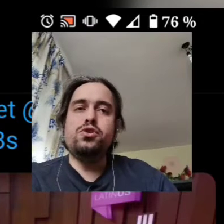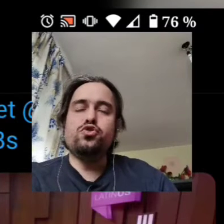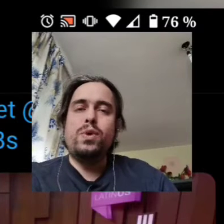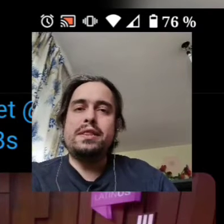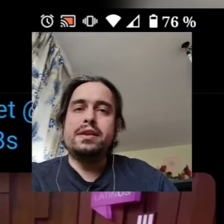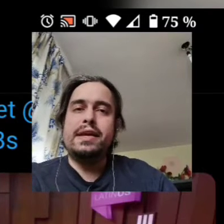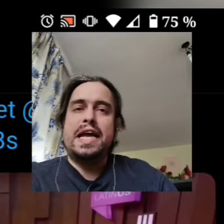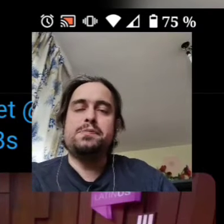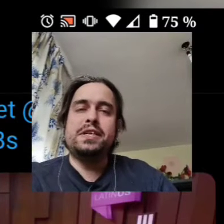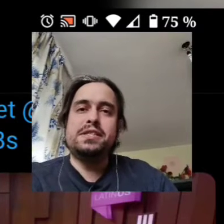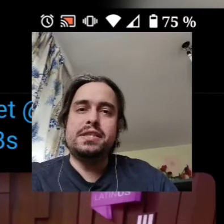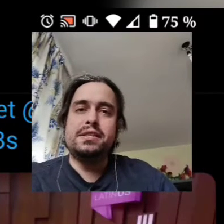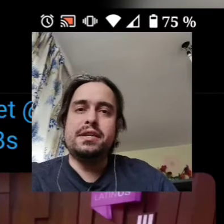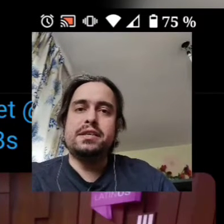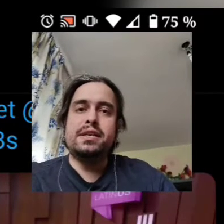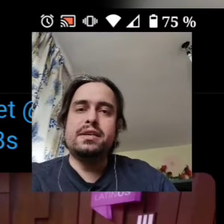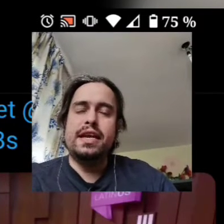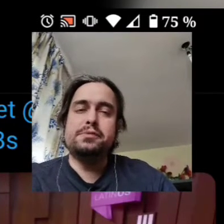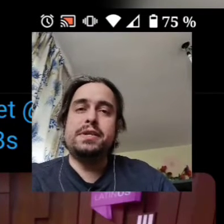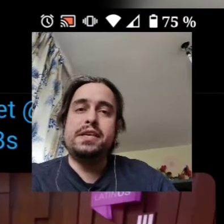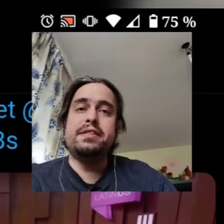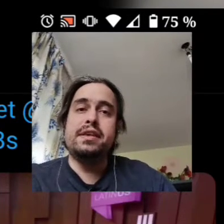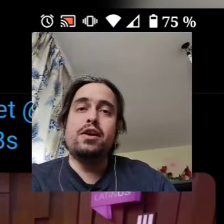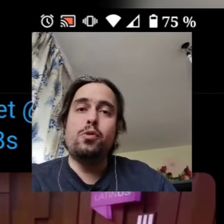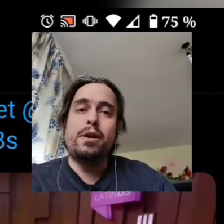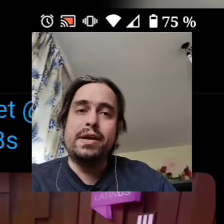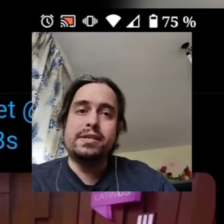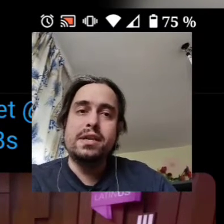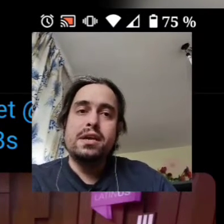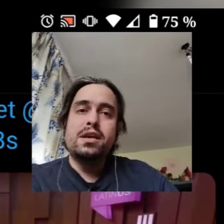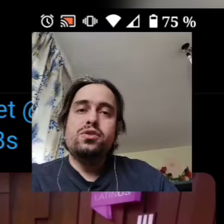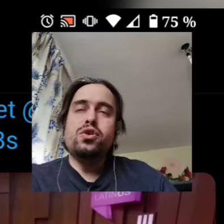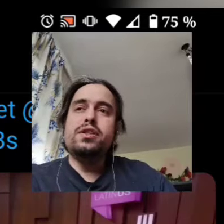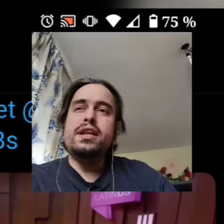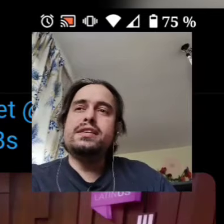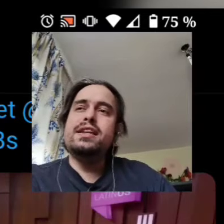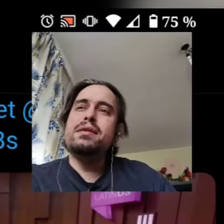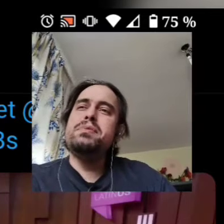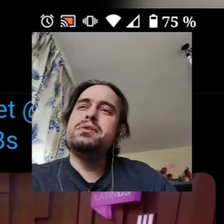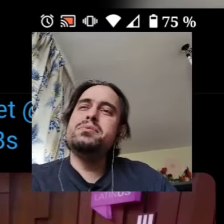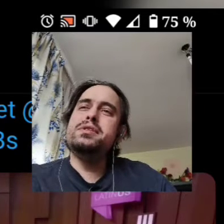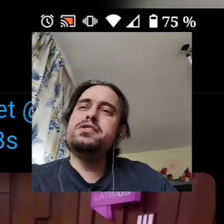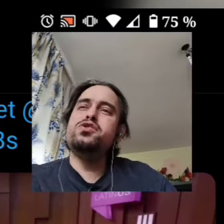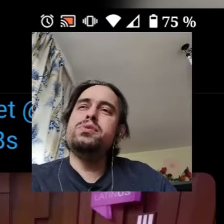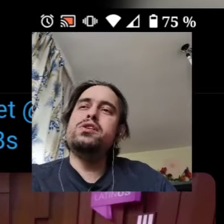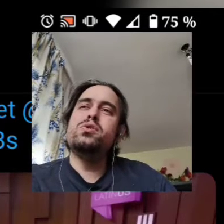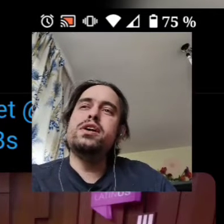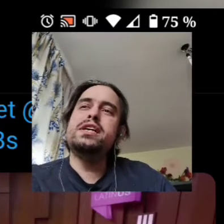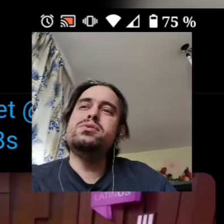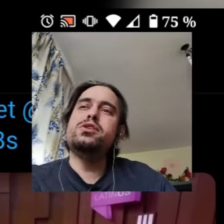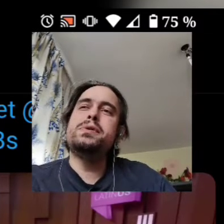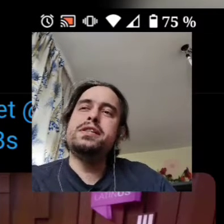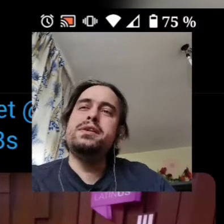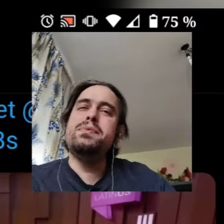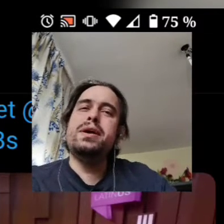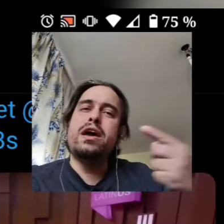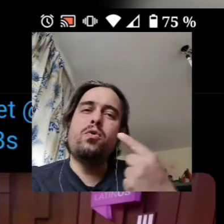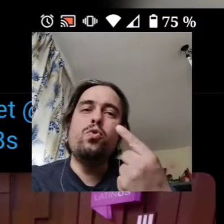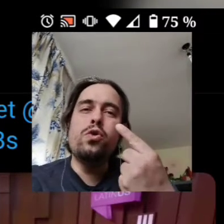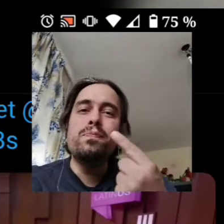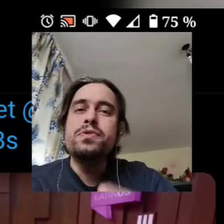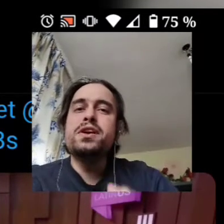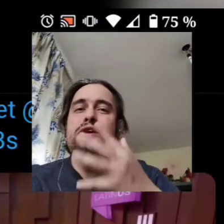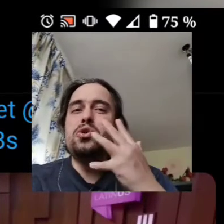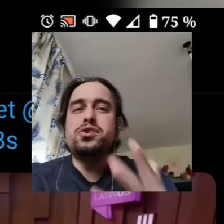gustavo de ellos walter ex presidente y ex presidente de la coparmex donde le hacen las preguntas sobre el congreso el objetivo